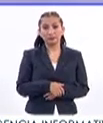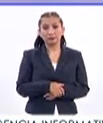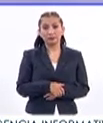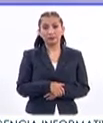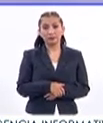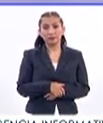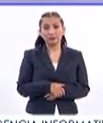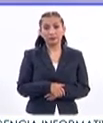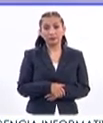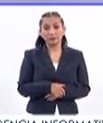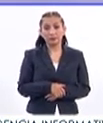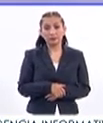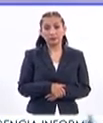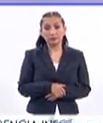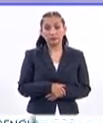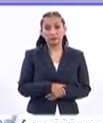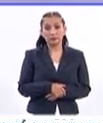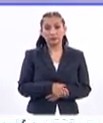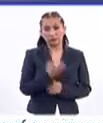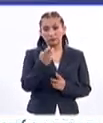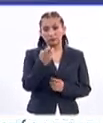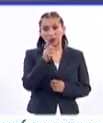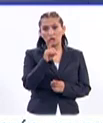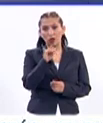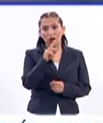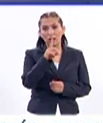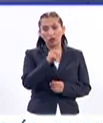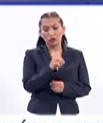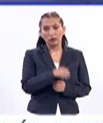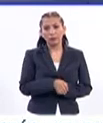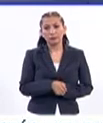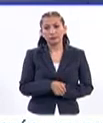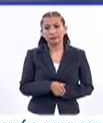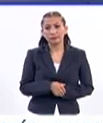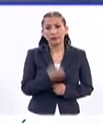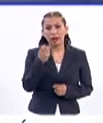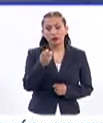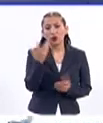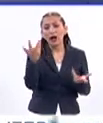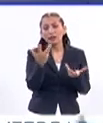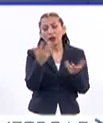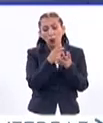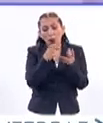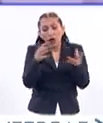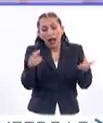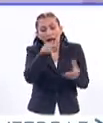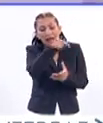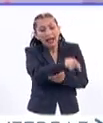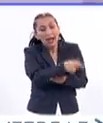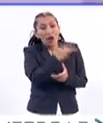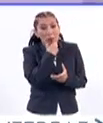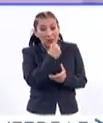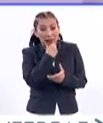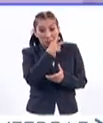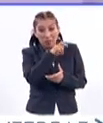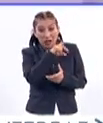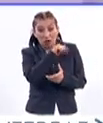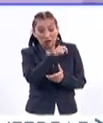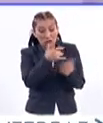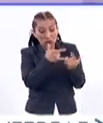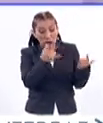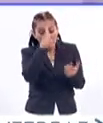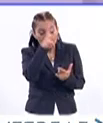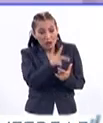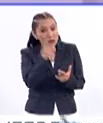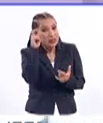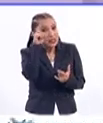rescatable. Y es que precisamente, Eduardo, creo que es eso lo que lo hace tan grande, ¿no? Sí. Que le tocó un momento de la historia de